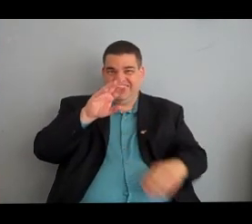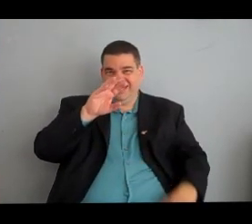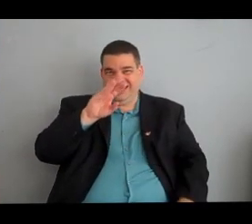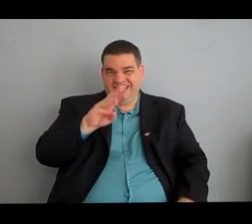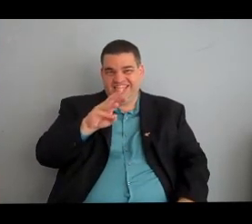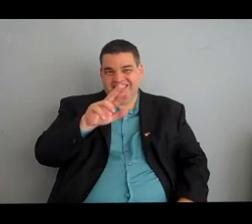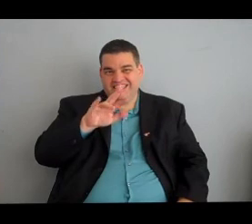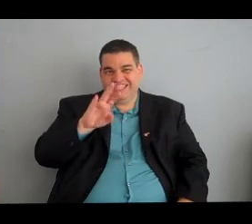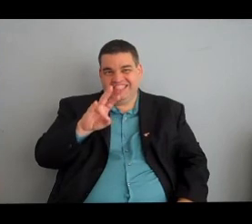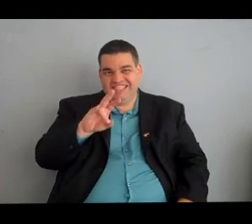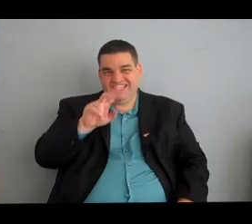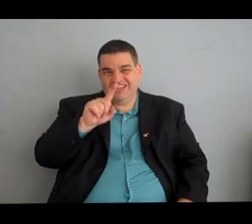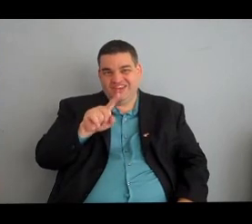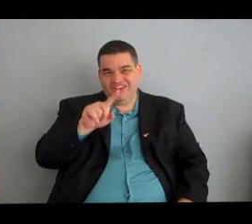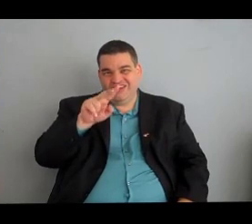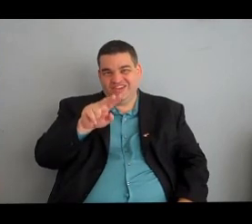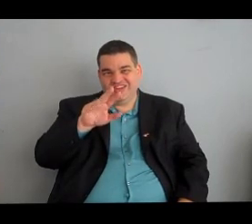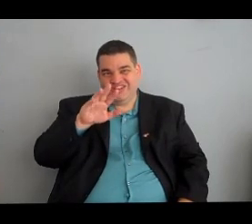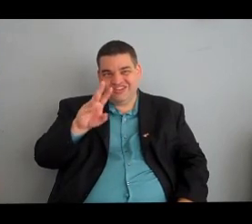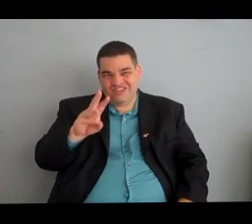637-1256 o si no, el